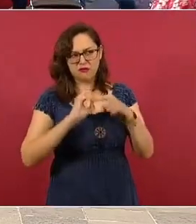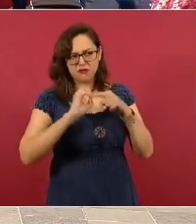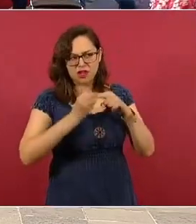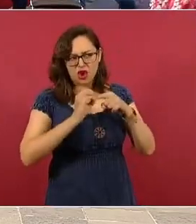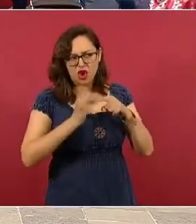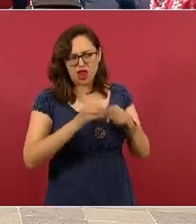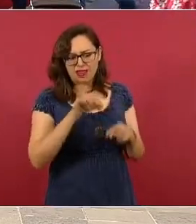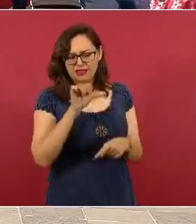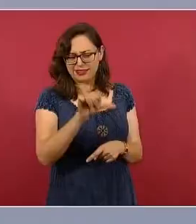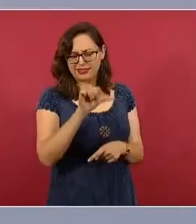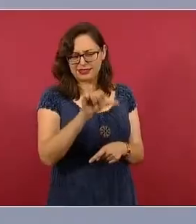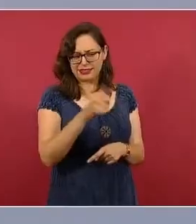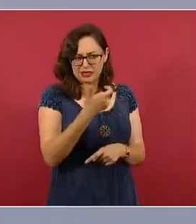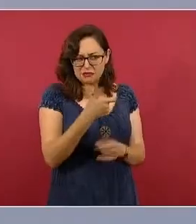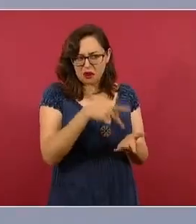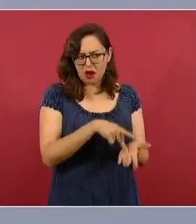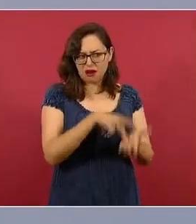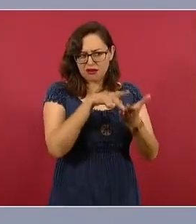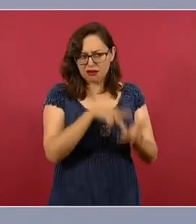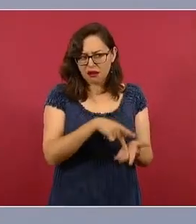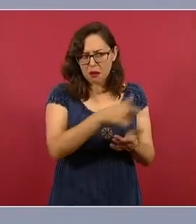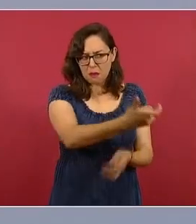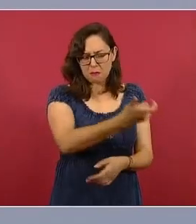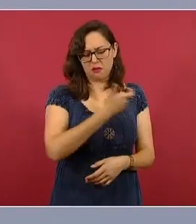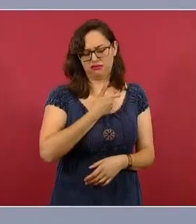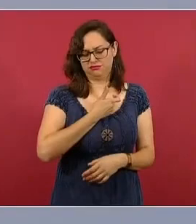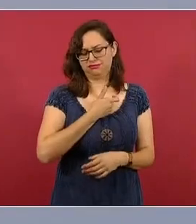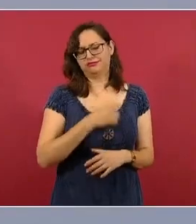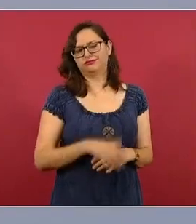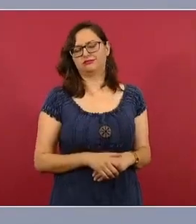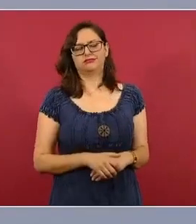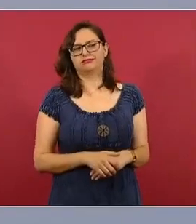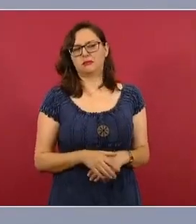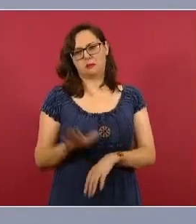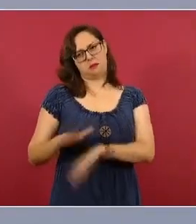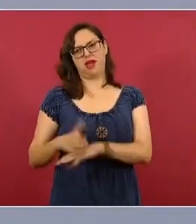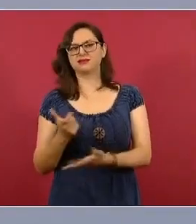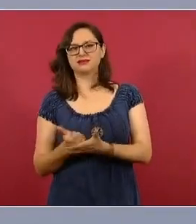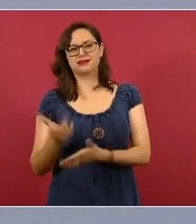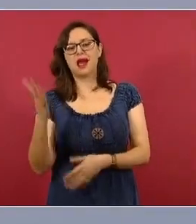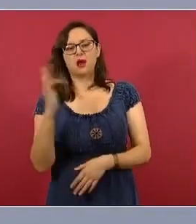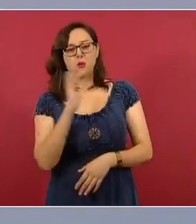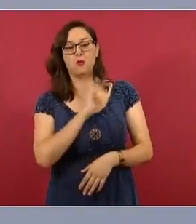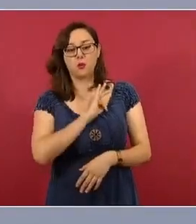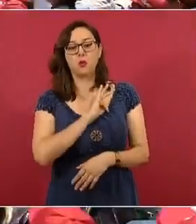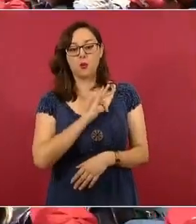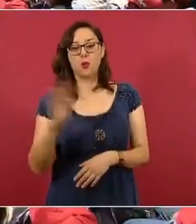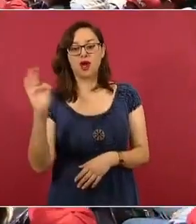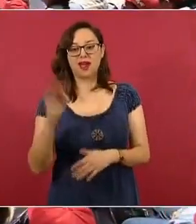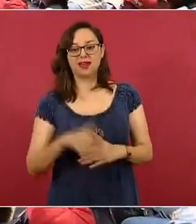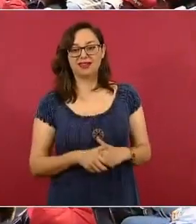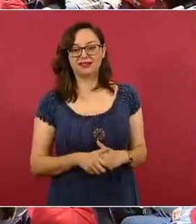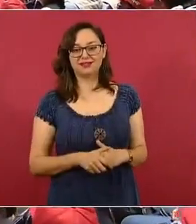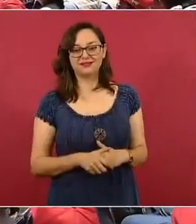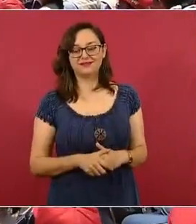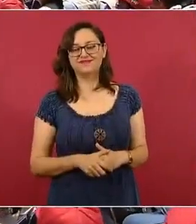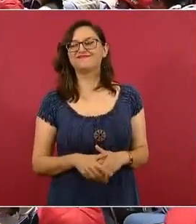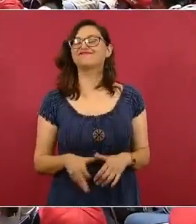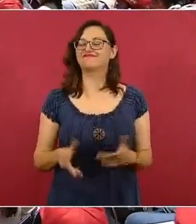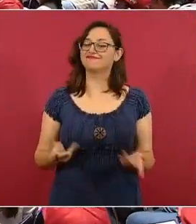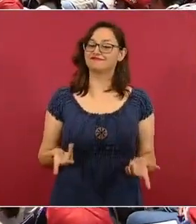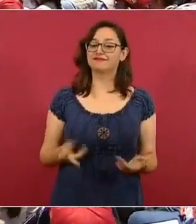kilo, porque están vendiendo a más precio. Cuando empezamos con el